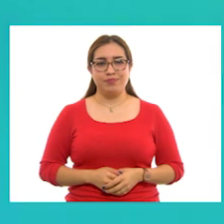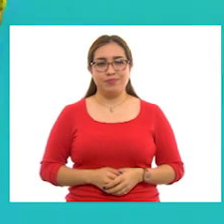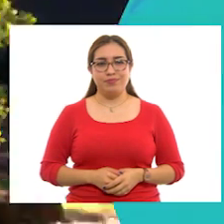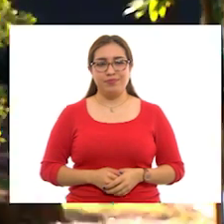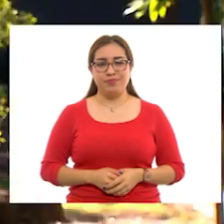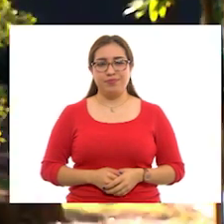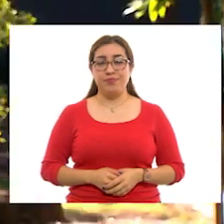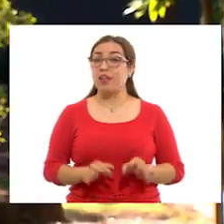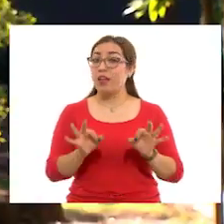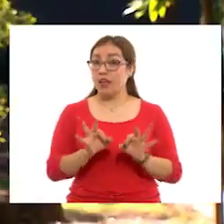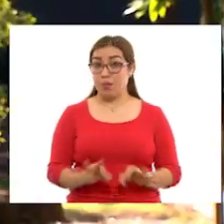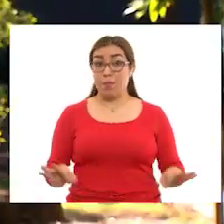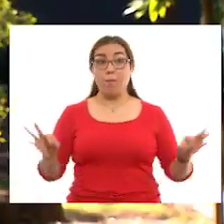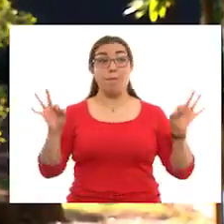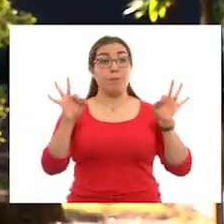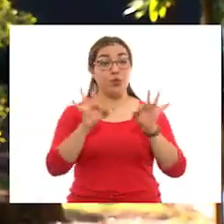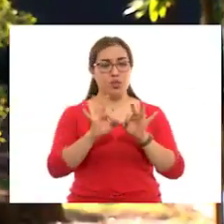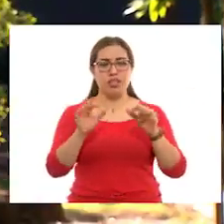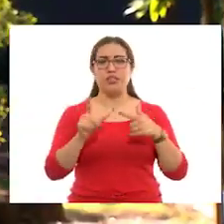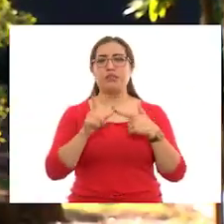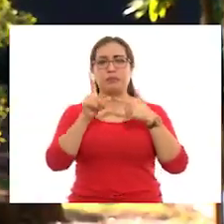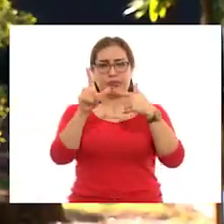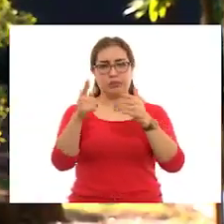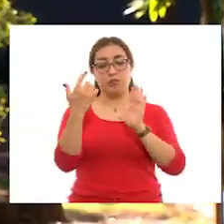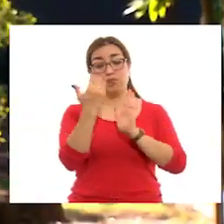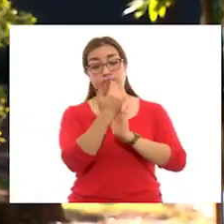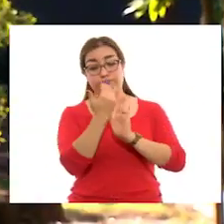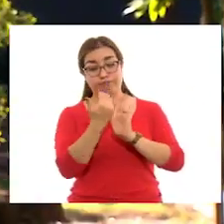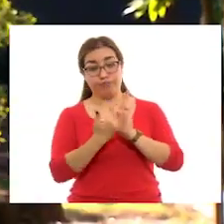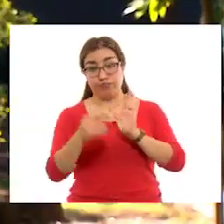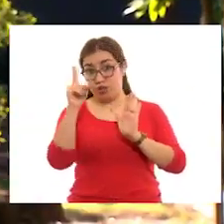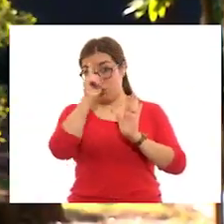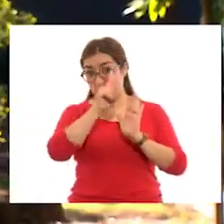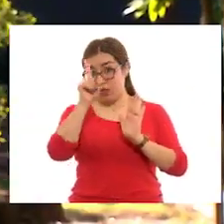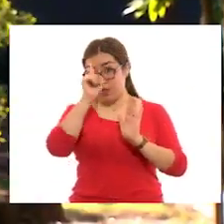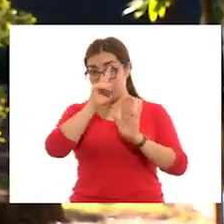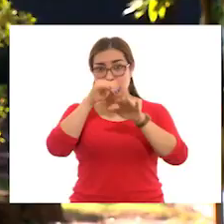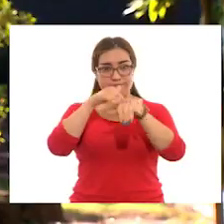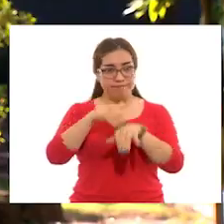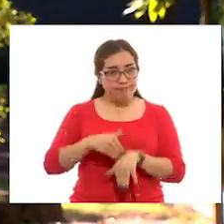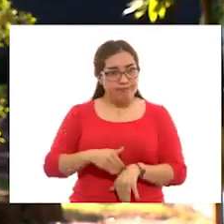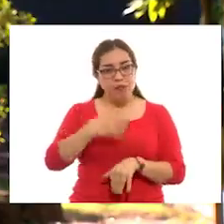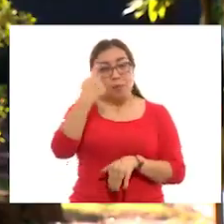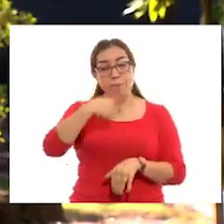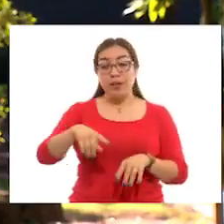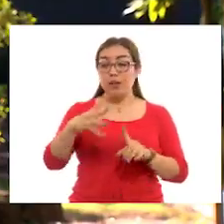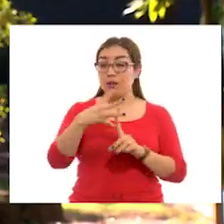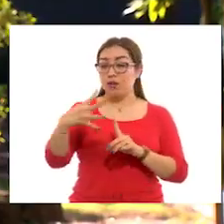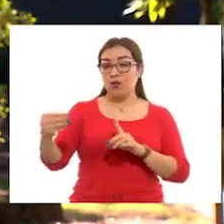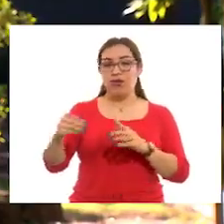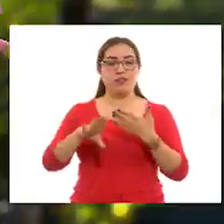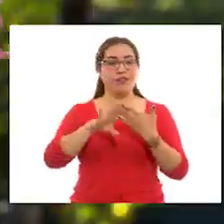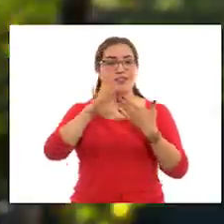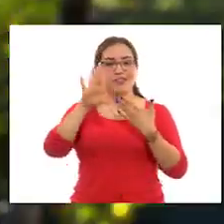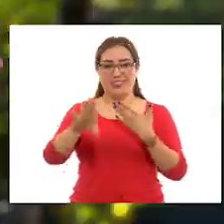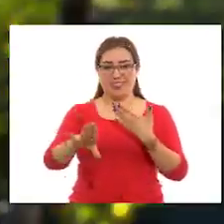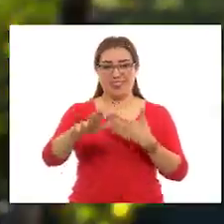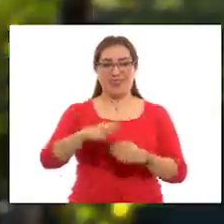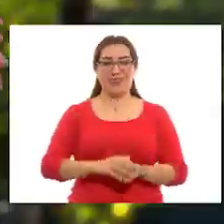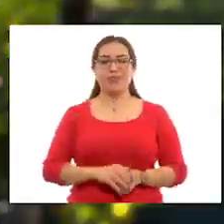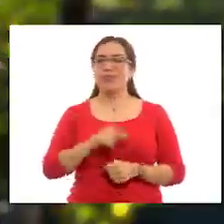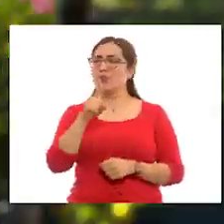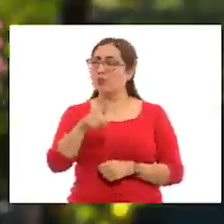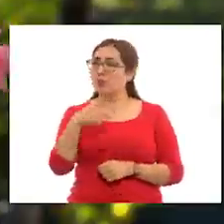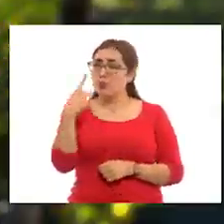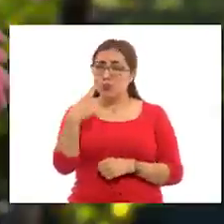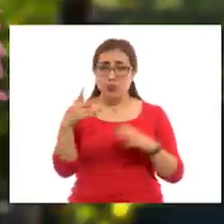Es muy importante continuar con las recomendaciones para evitar contagios de COVID. Trata